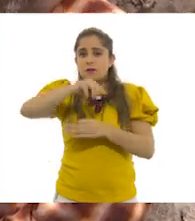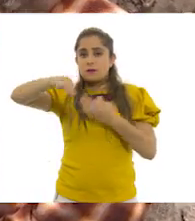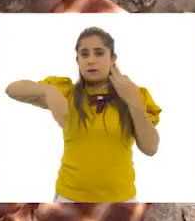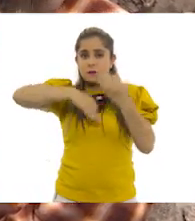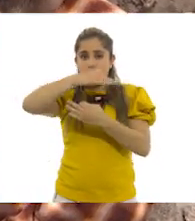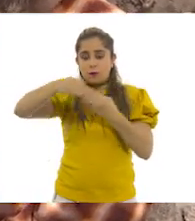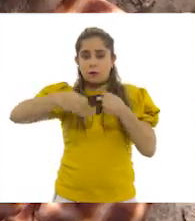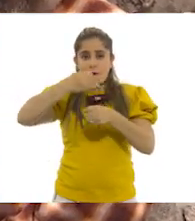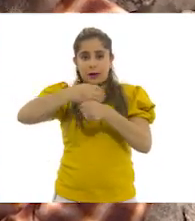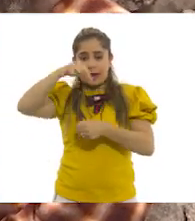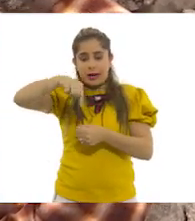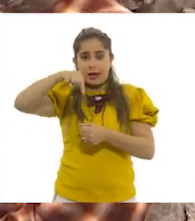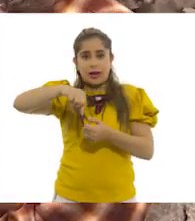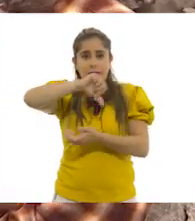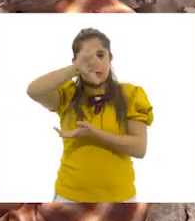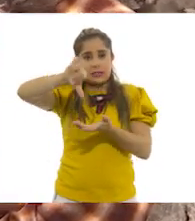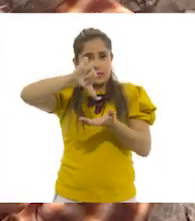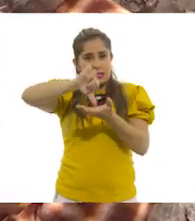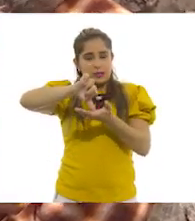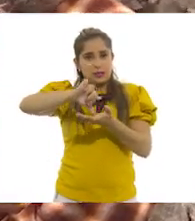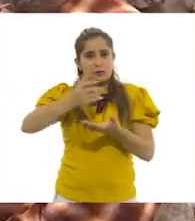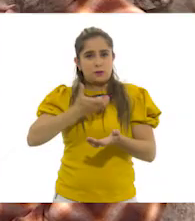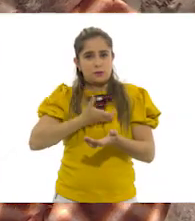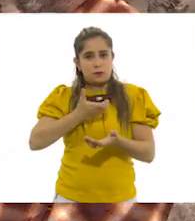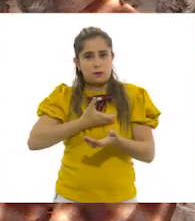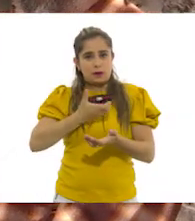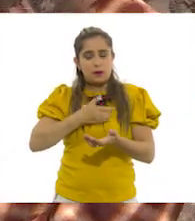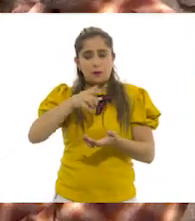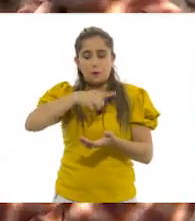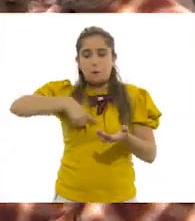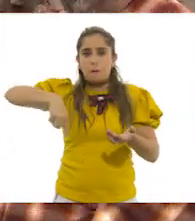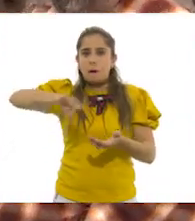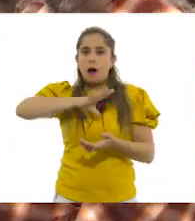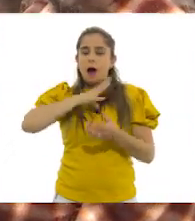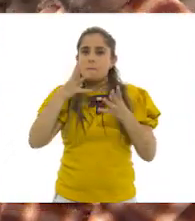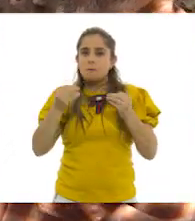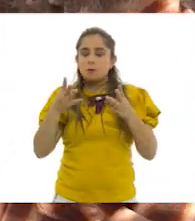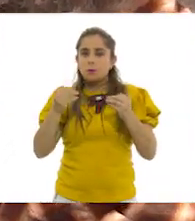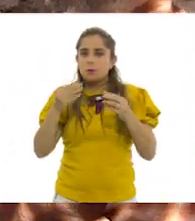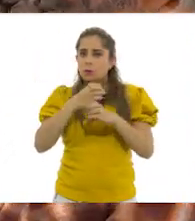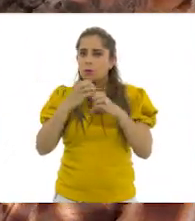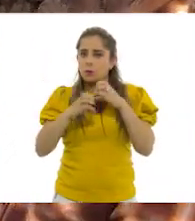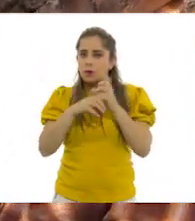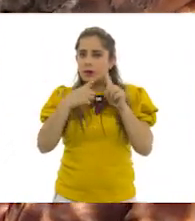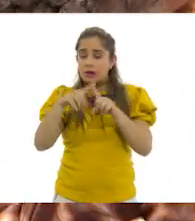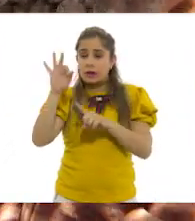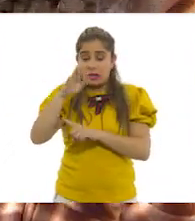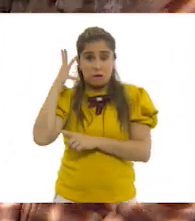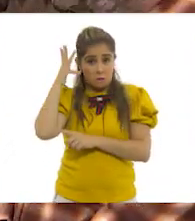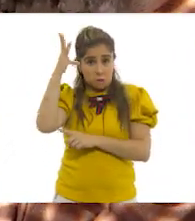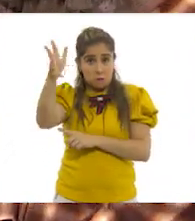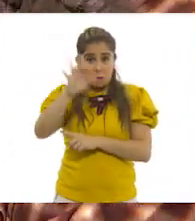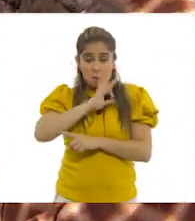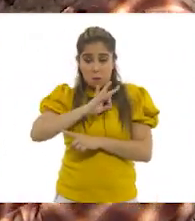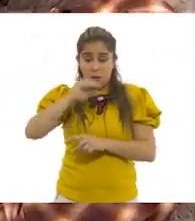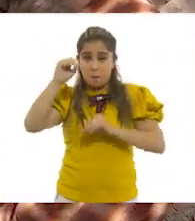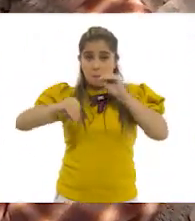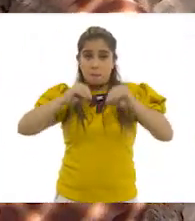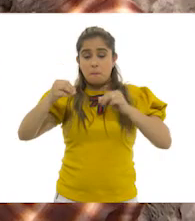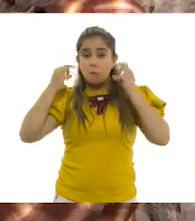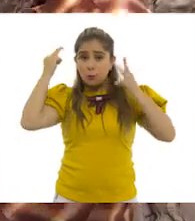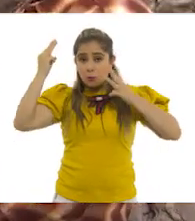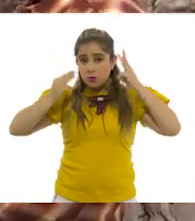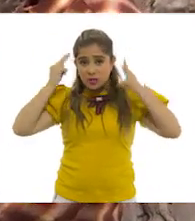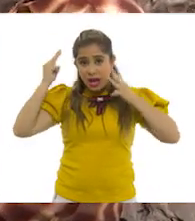en el centro de eso. ¿Cuál debe ser el futuro? ¿Qué museos o pequeños museos en